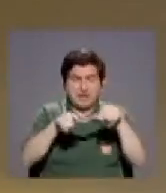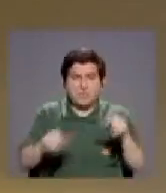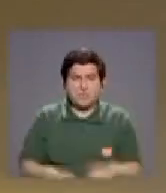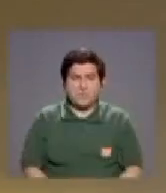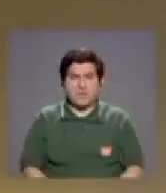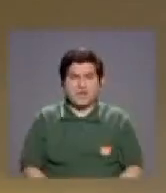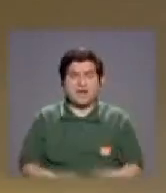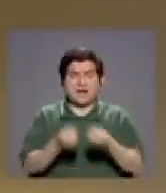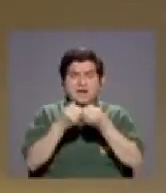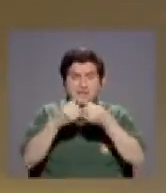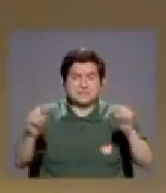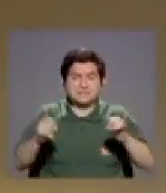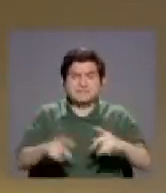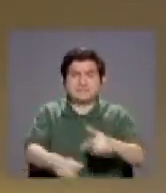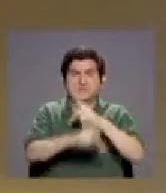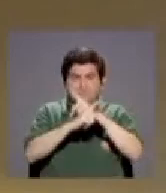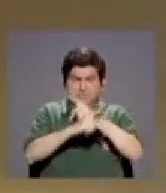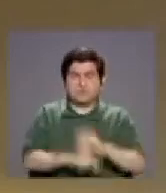alimentarse